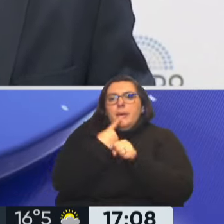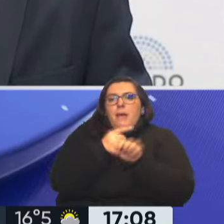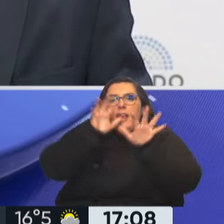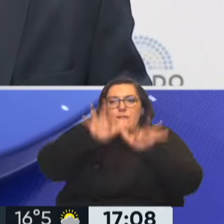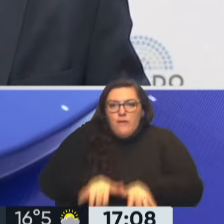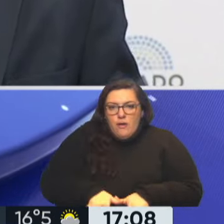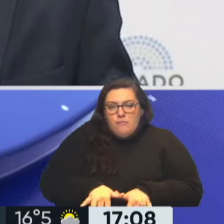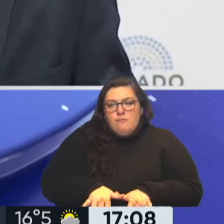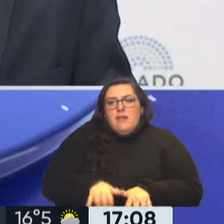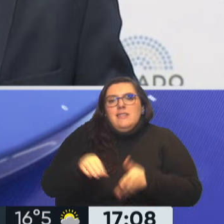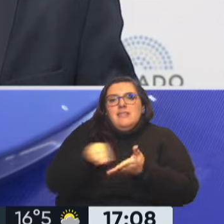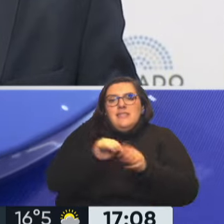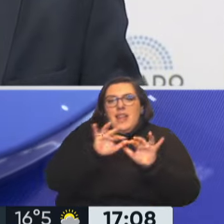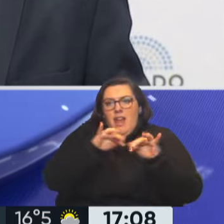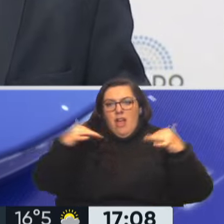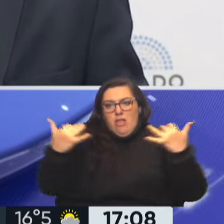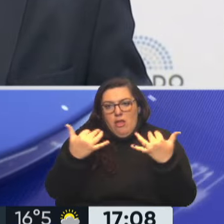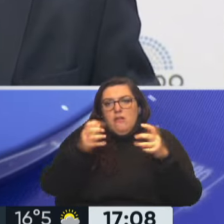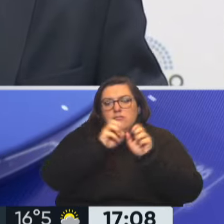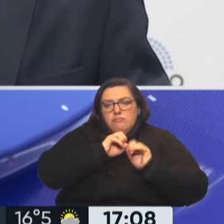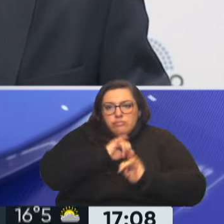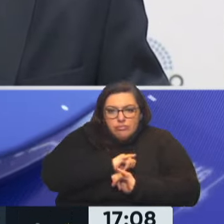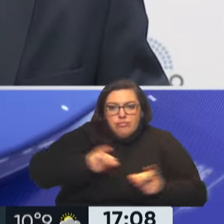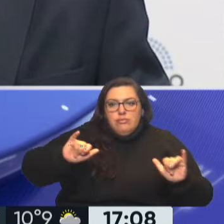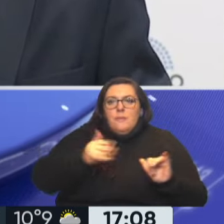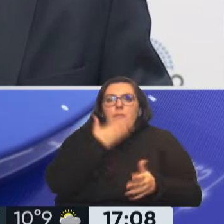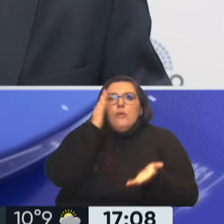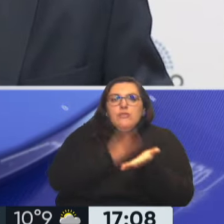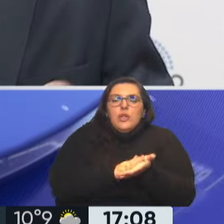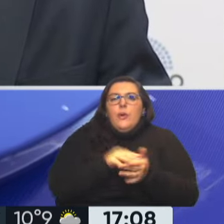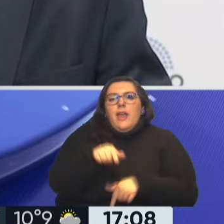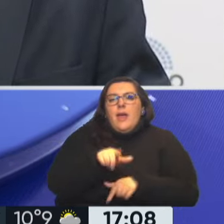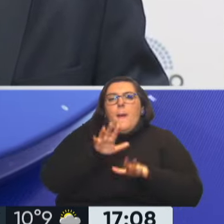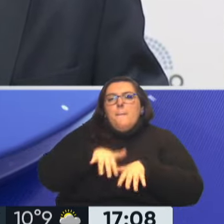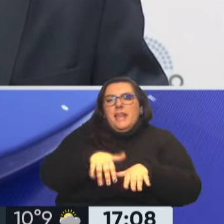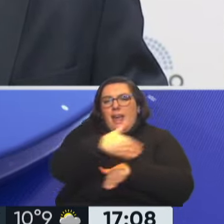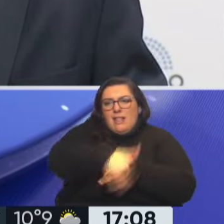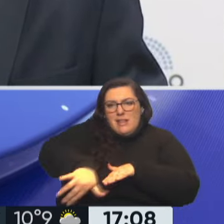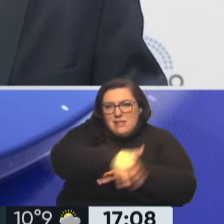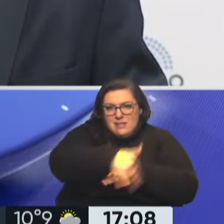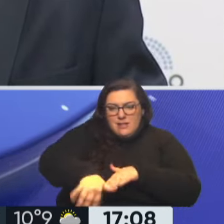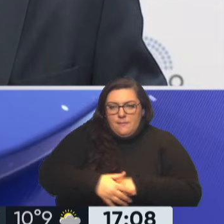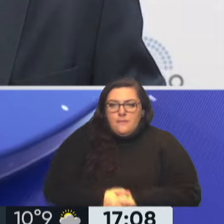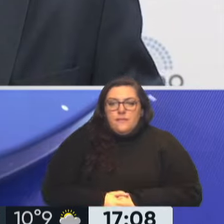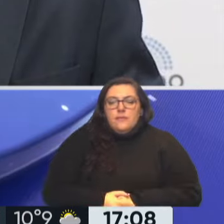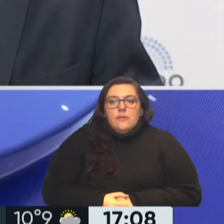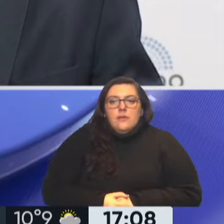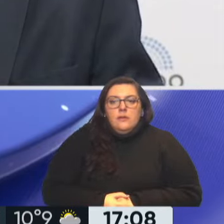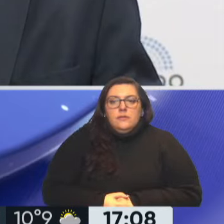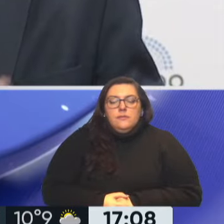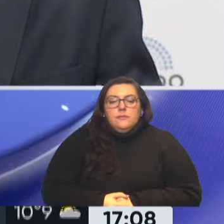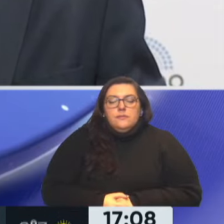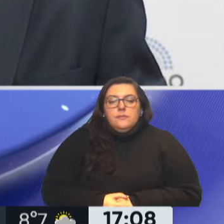la Cámara Alta, en el Senado, cuando se tuvo que referir a los piqueteros. En otro de los puntos importantes